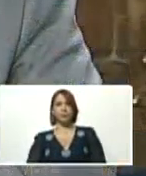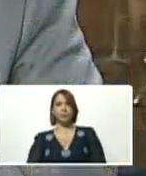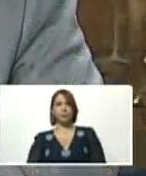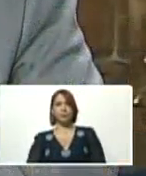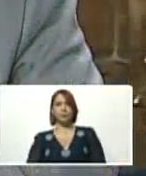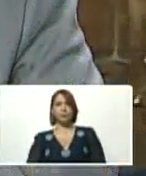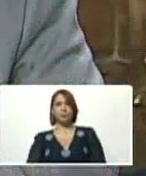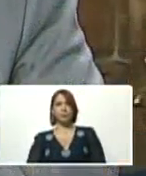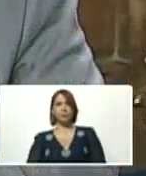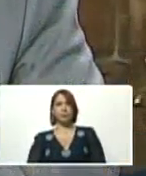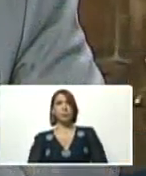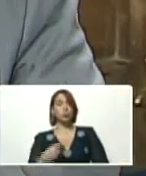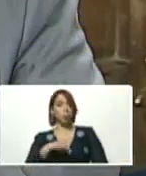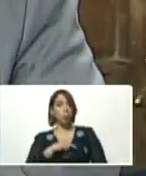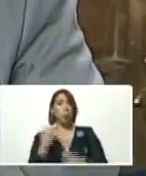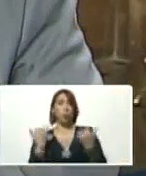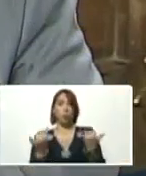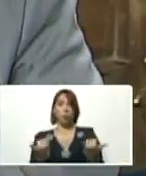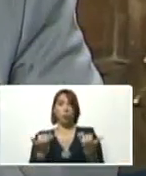Y estamos ahora